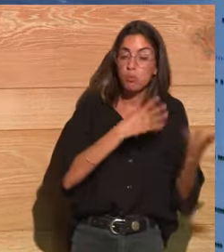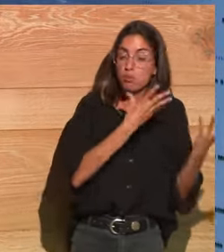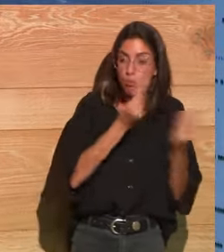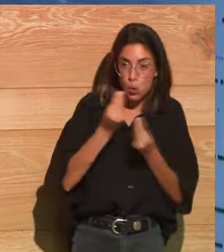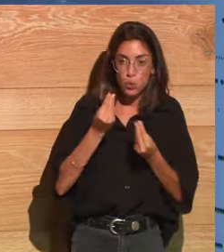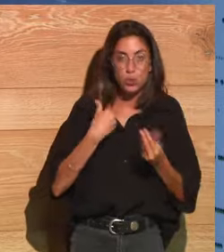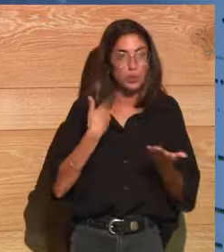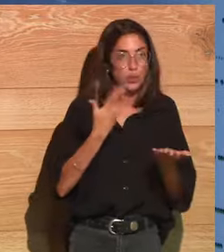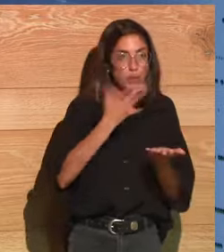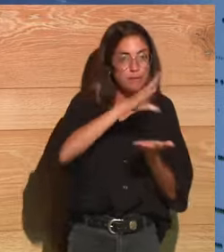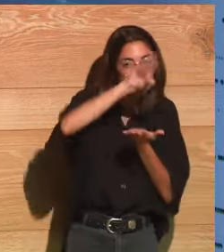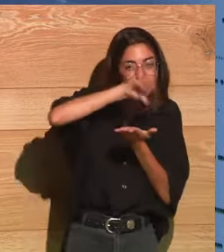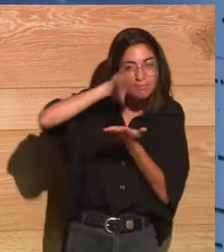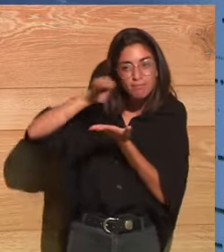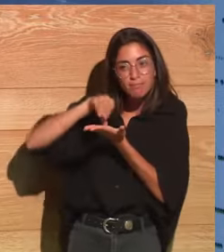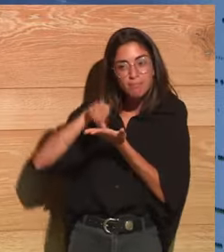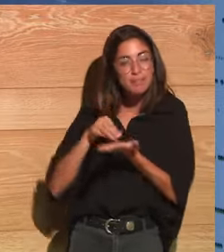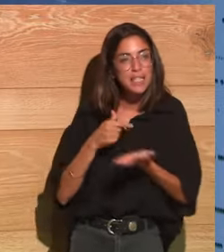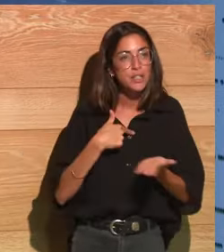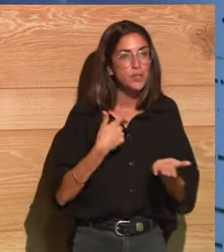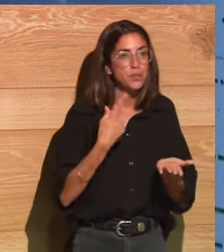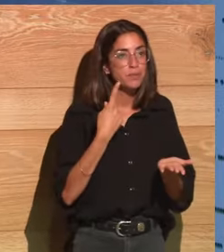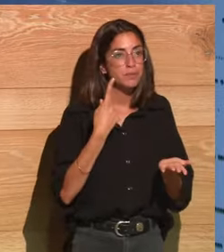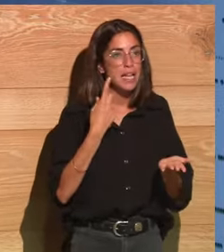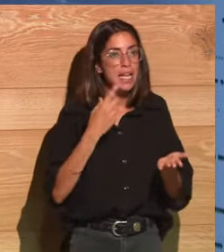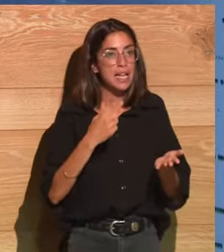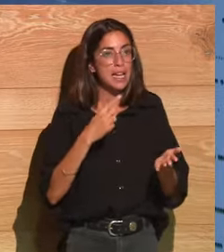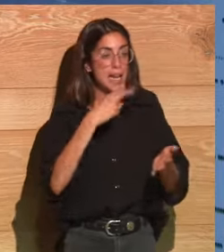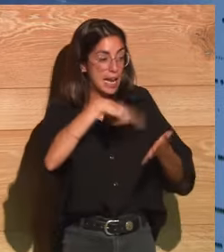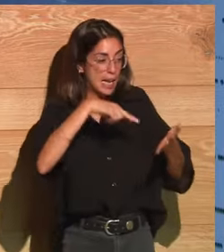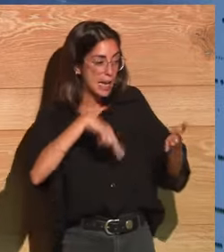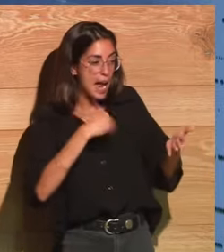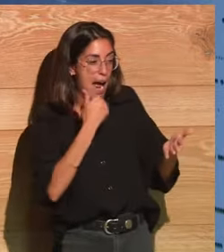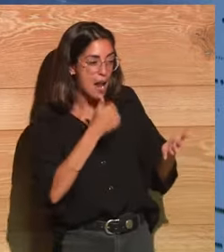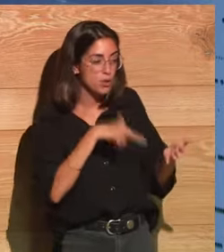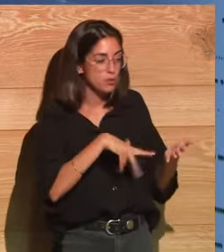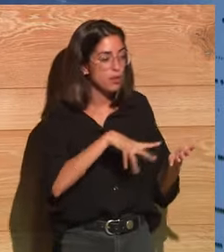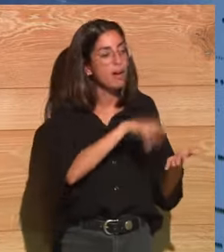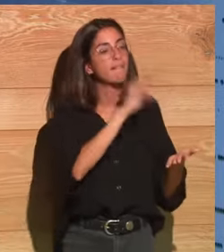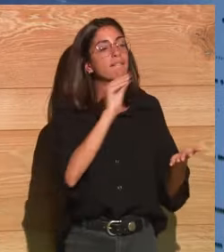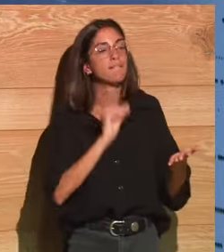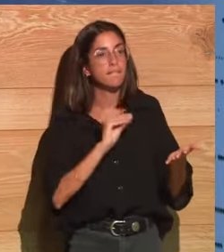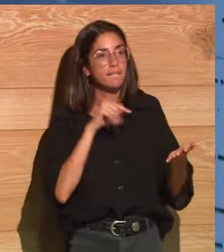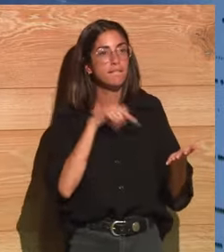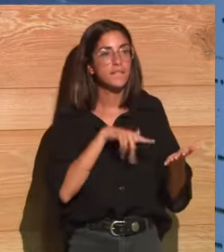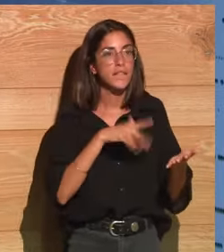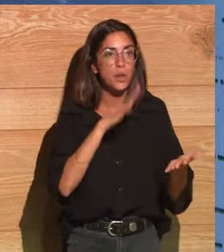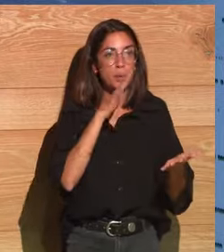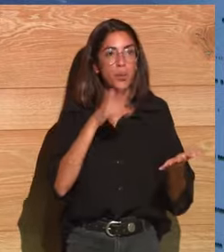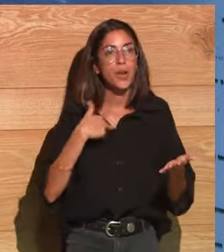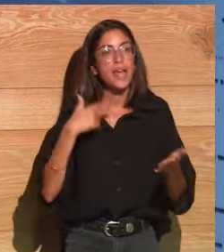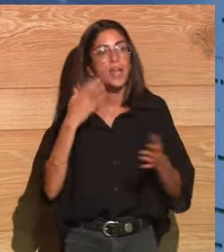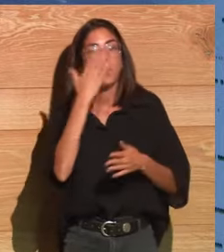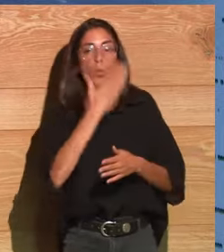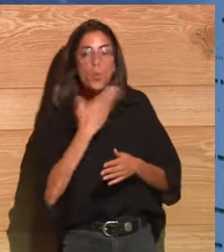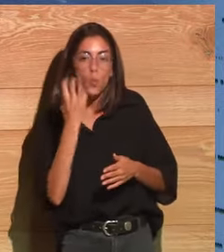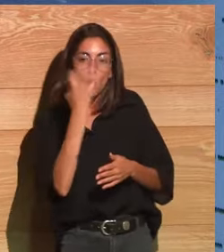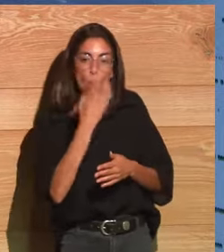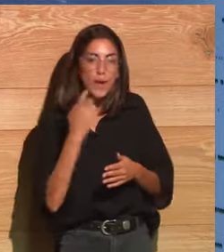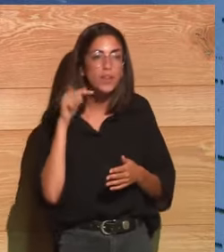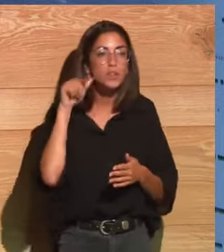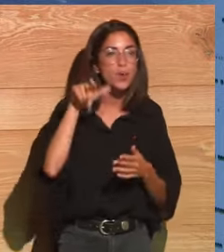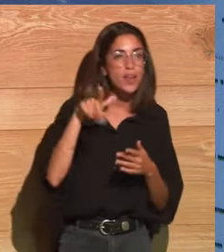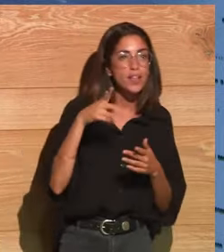luego, pues, digo, es esa visión. Cada vez que leía algo, yo ves, por ejemplo, hablas de la longevidad y decía, pues claro, que aquel cuento de Jack London, donde estaba aquel viejo,